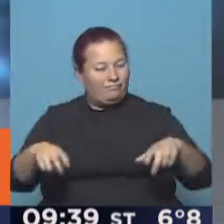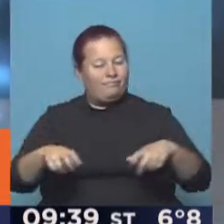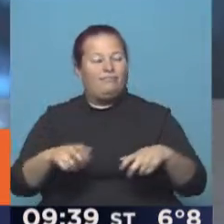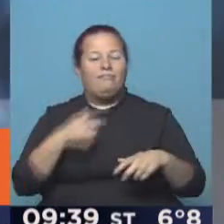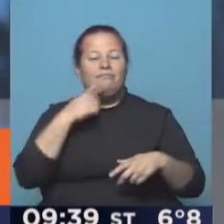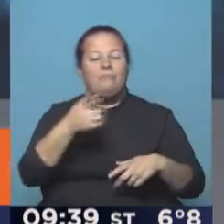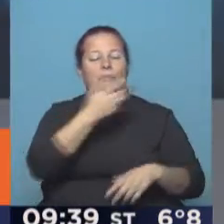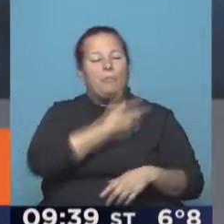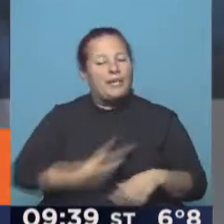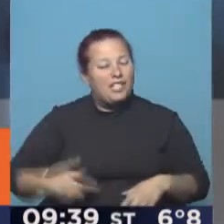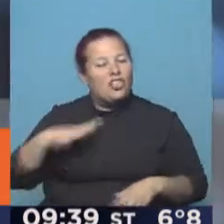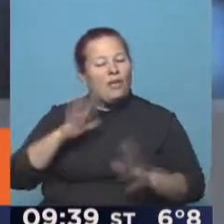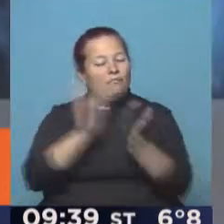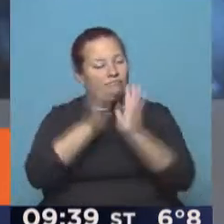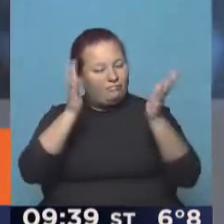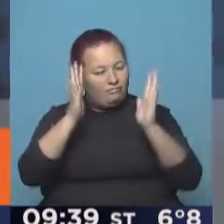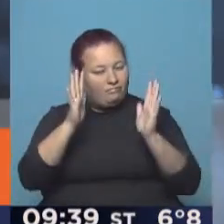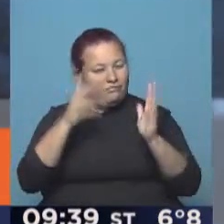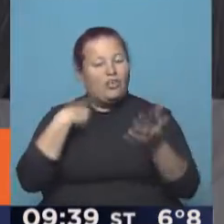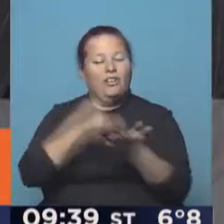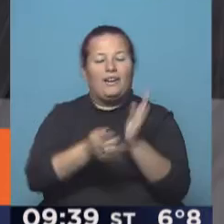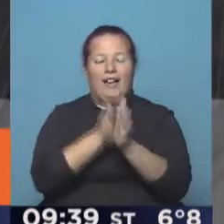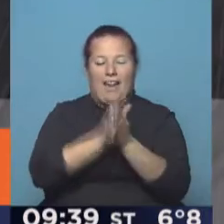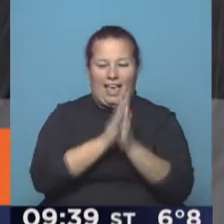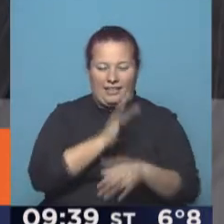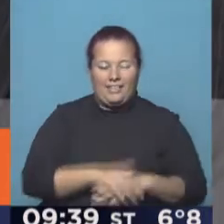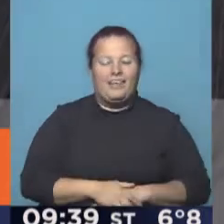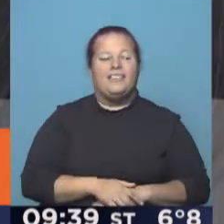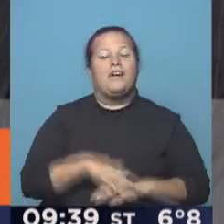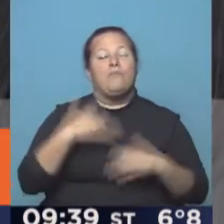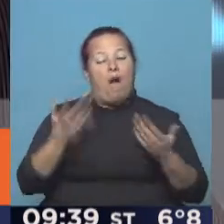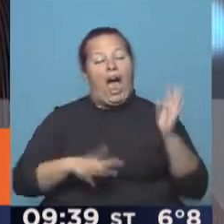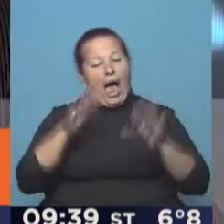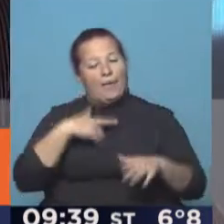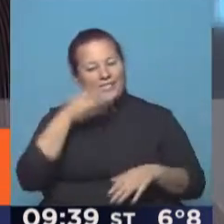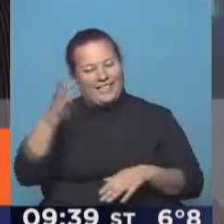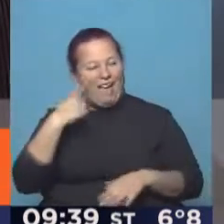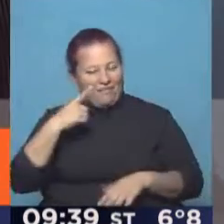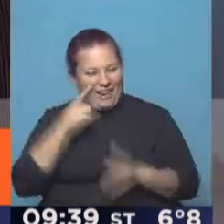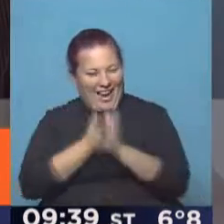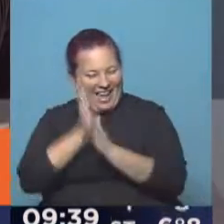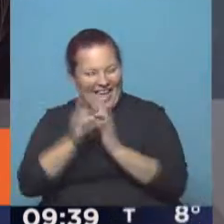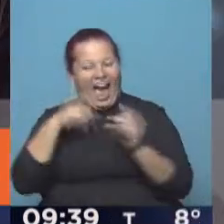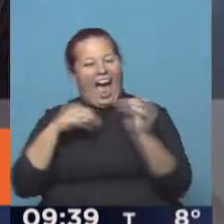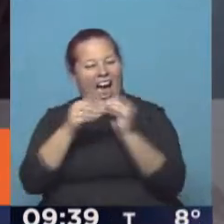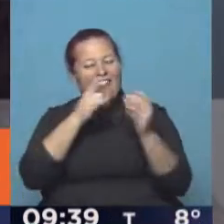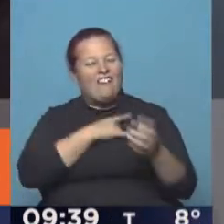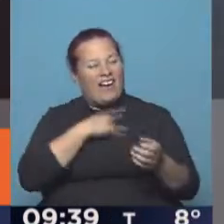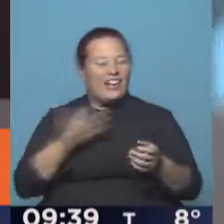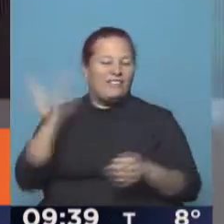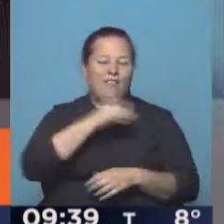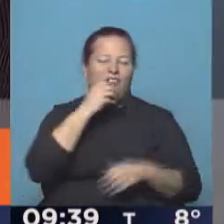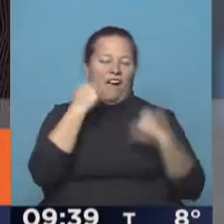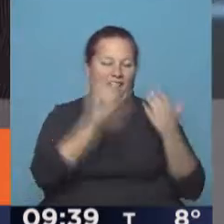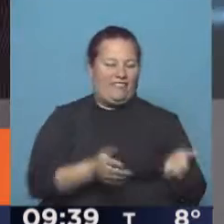y le decía presidente, lo aplaudía y no nos cobraban. Que por eso a veces íbamos, ¿no? Claro. Algunos amigos míos de la facultad íbamos a